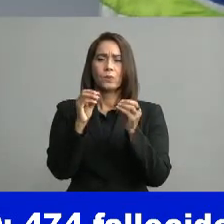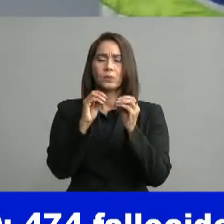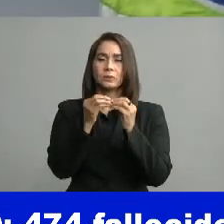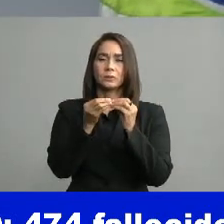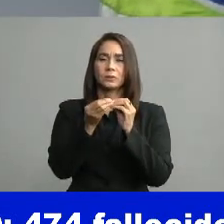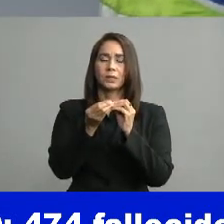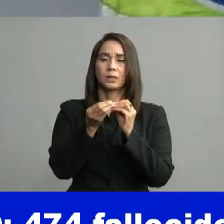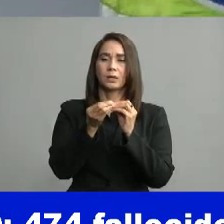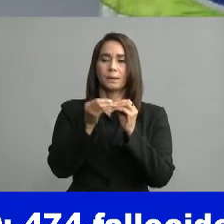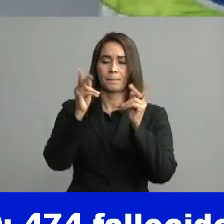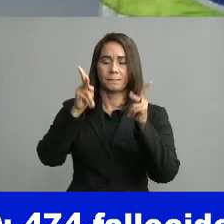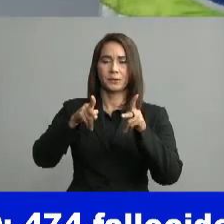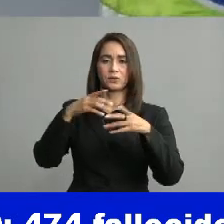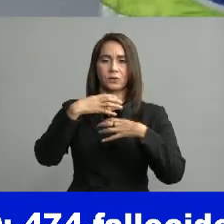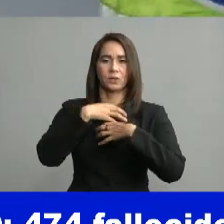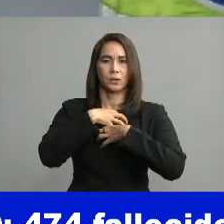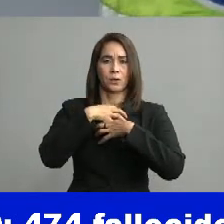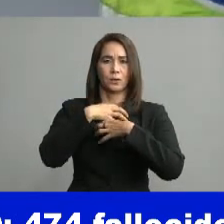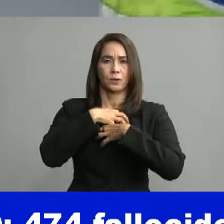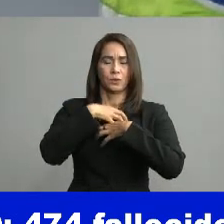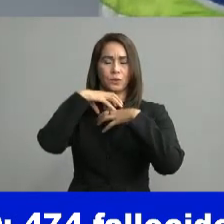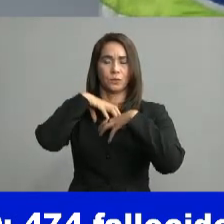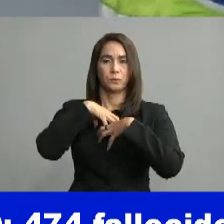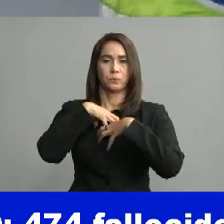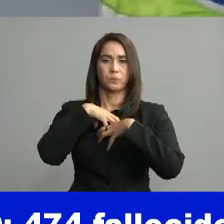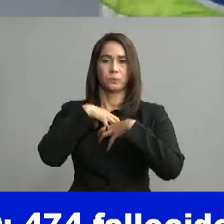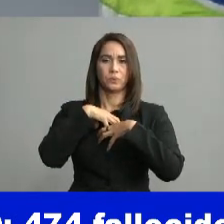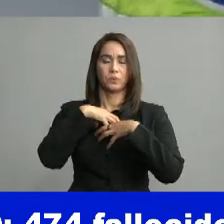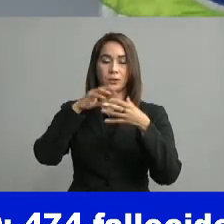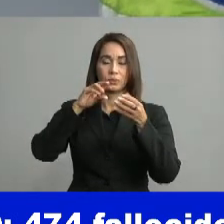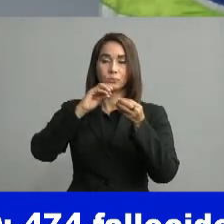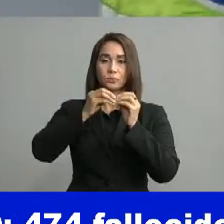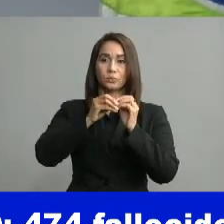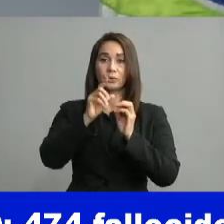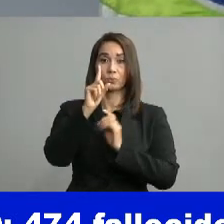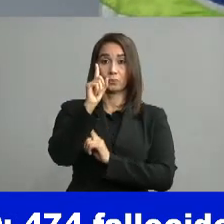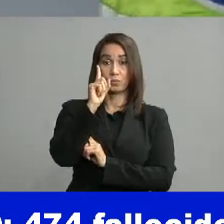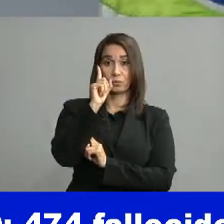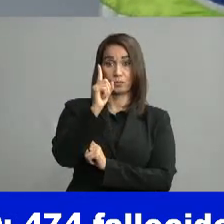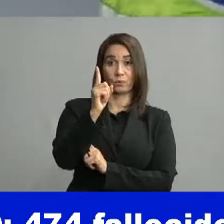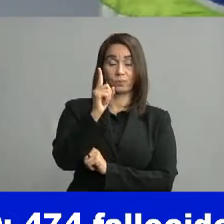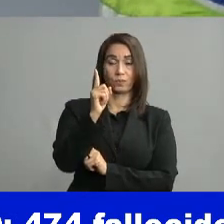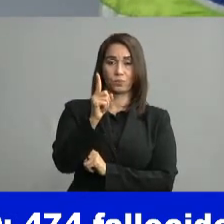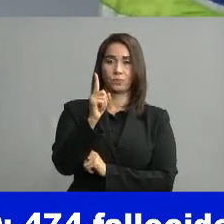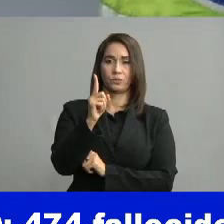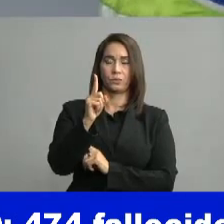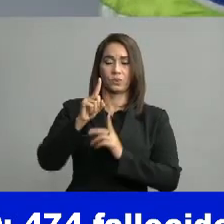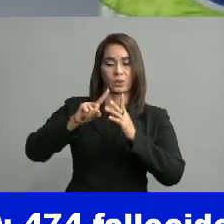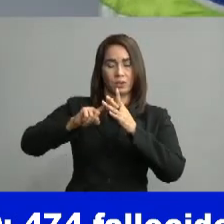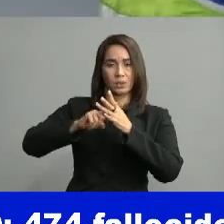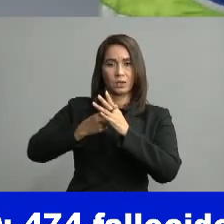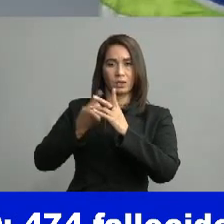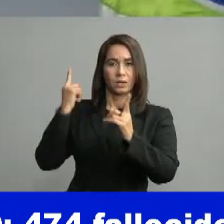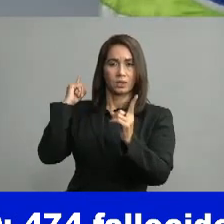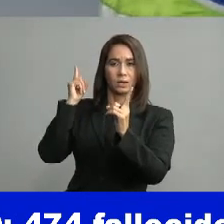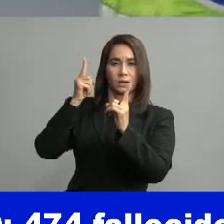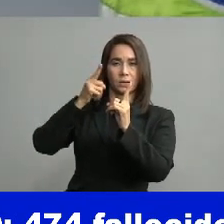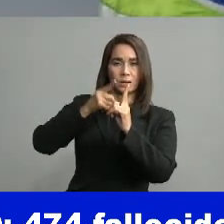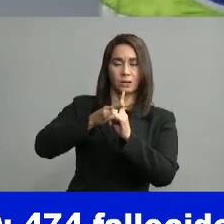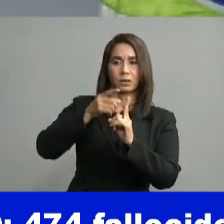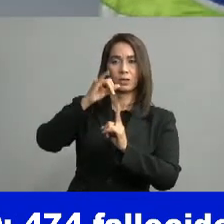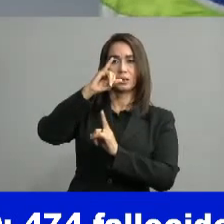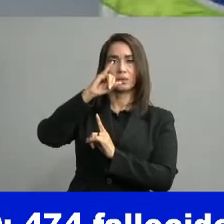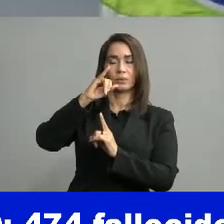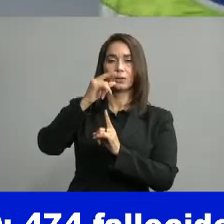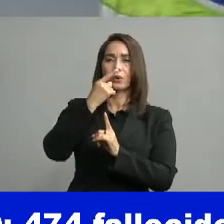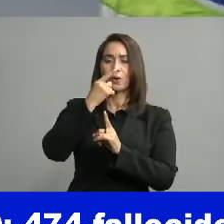en ventilación de esto es de 1, que dio prueba en inicio a